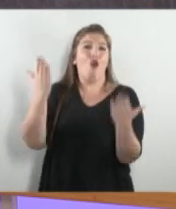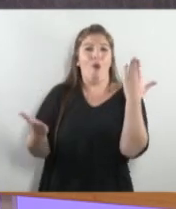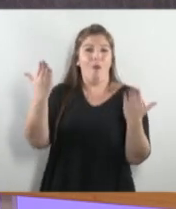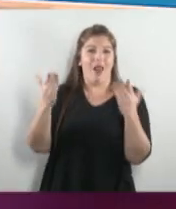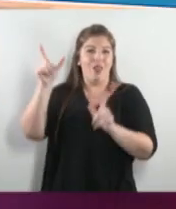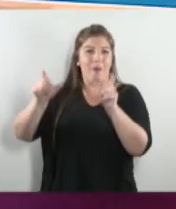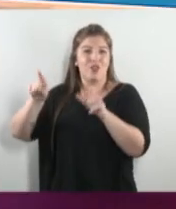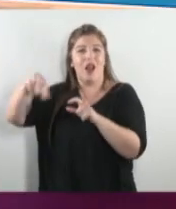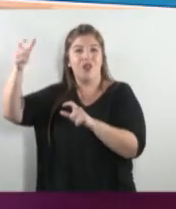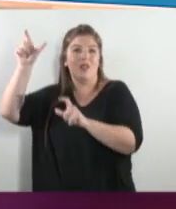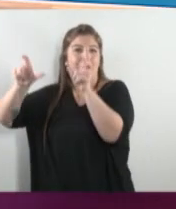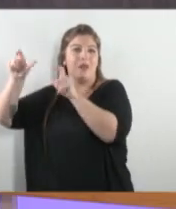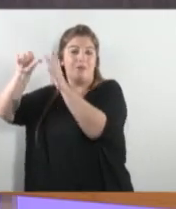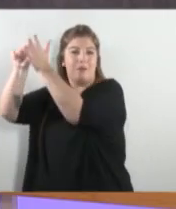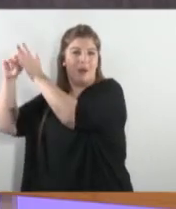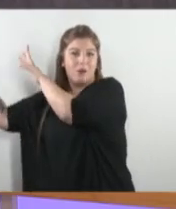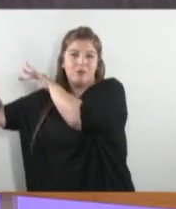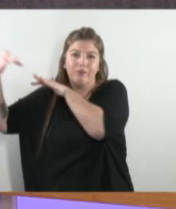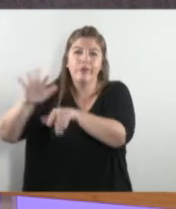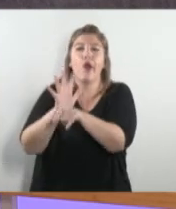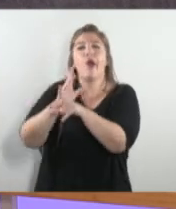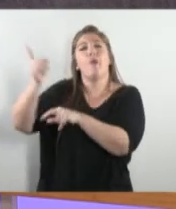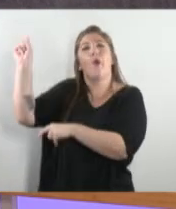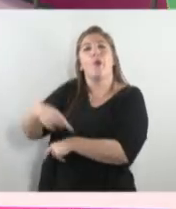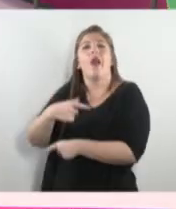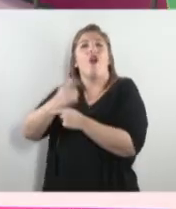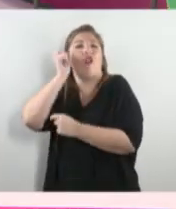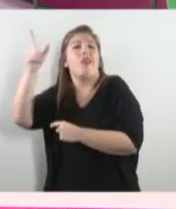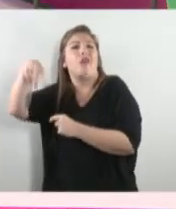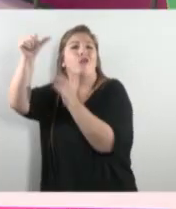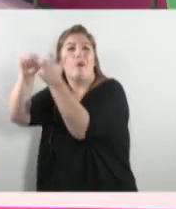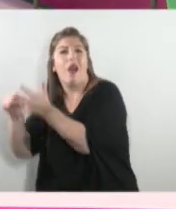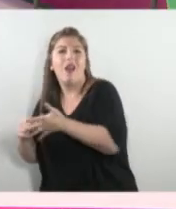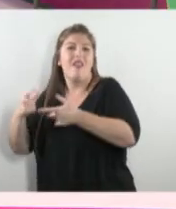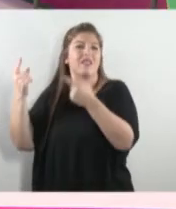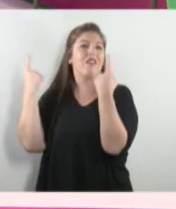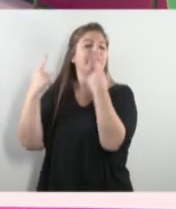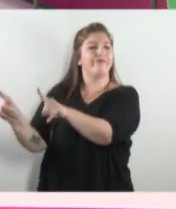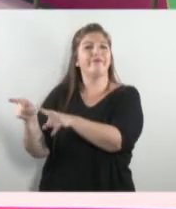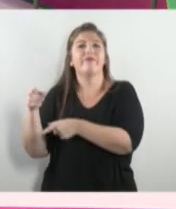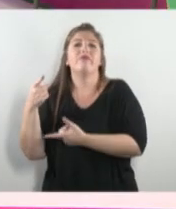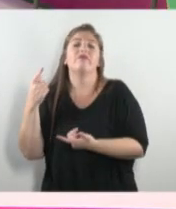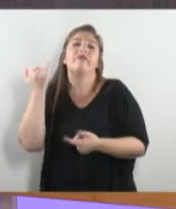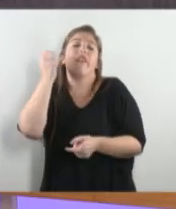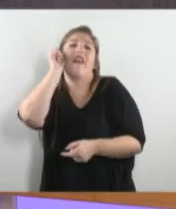uh-huh, más contaminada, que trae ideas foráneas y que trae además, obviamente, ideas